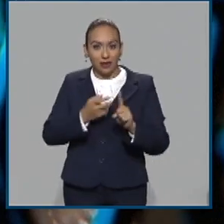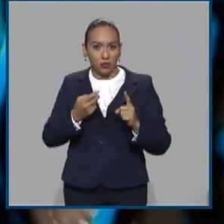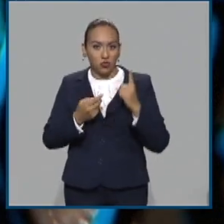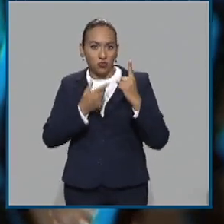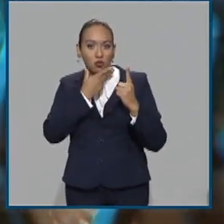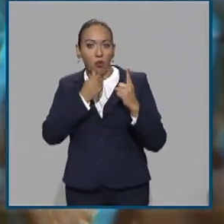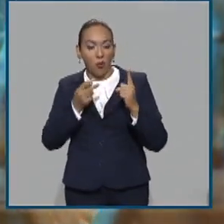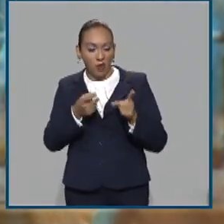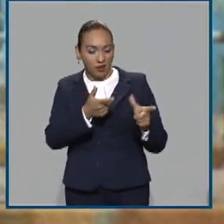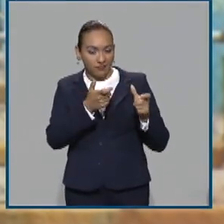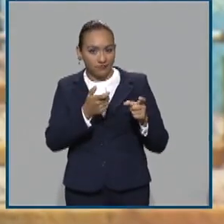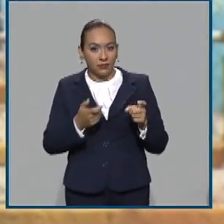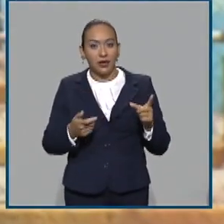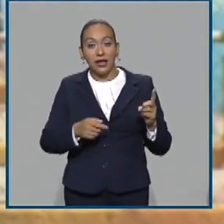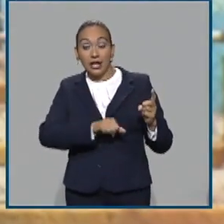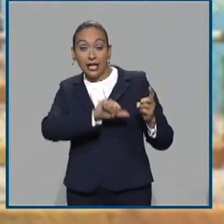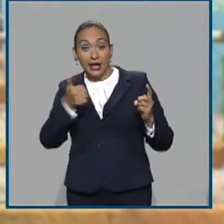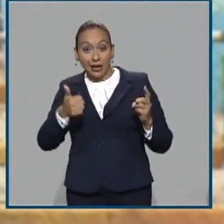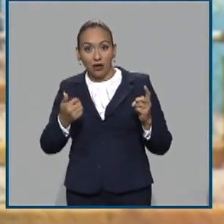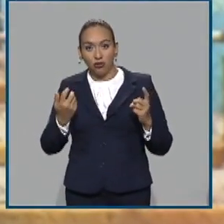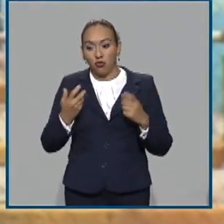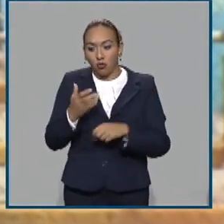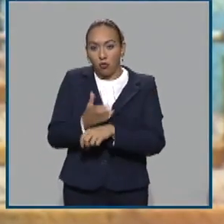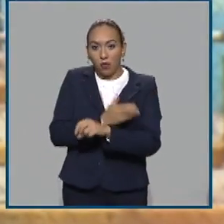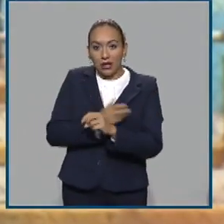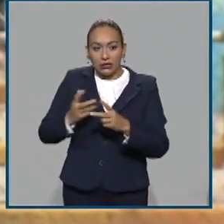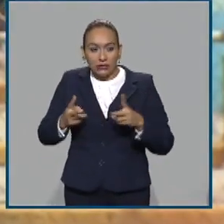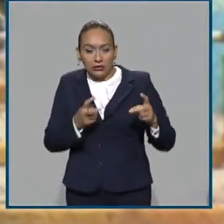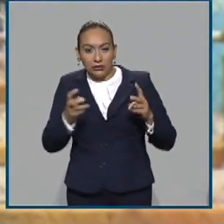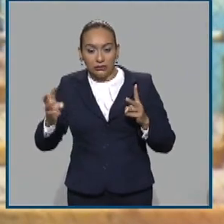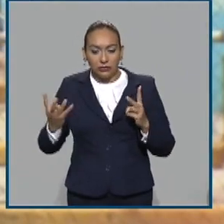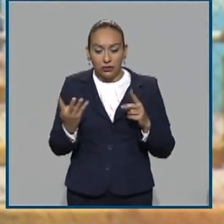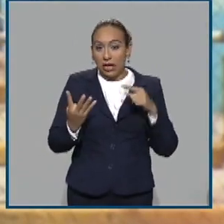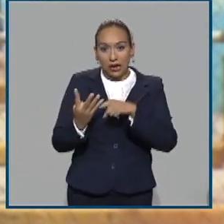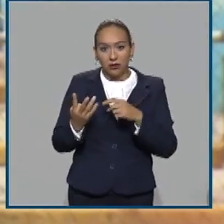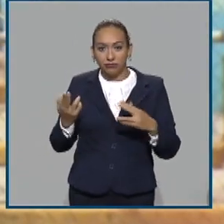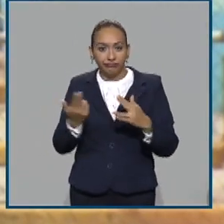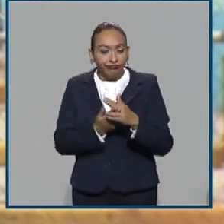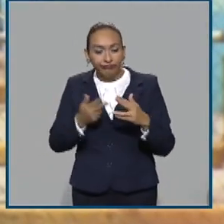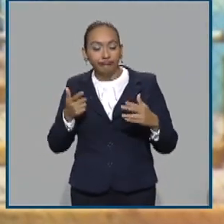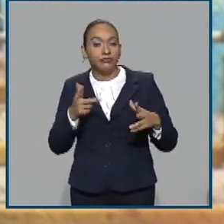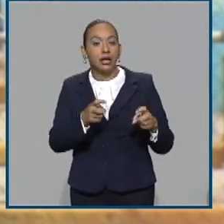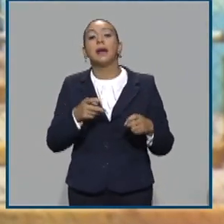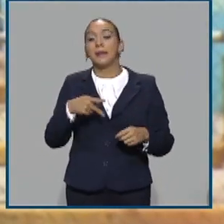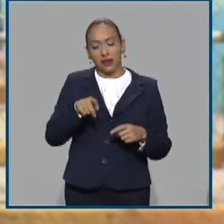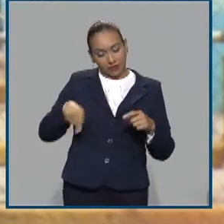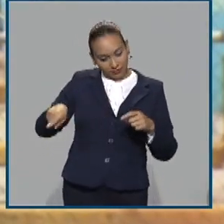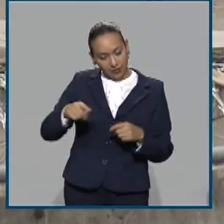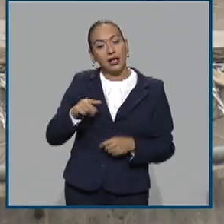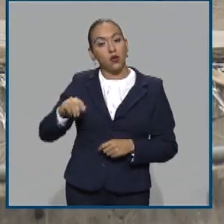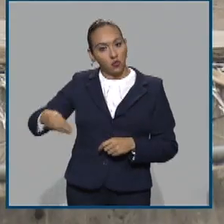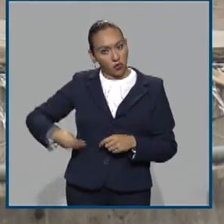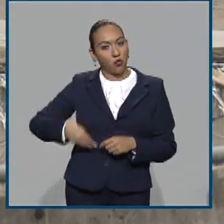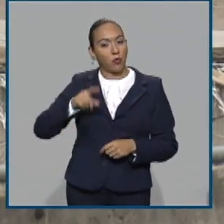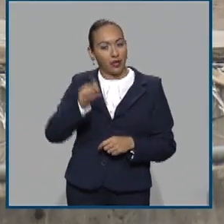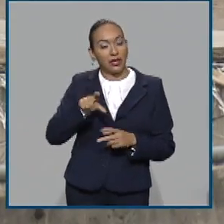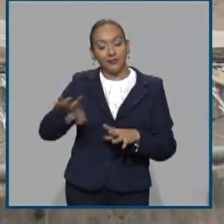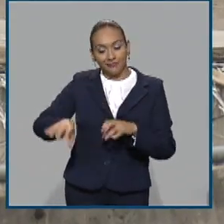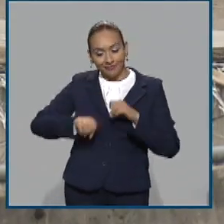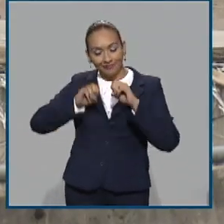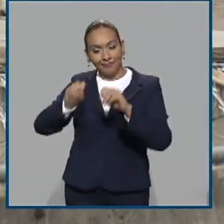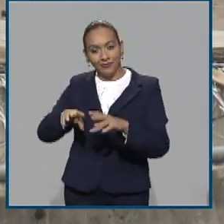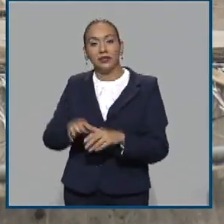que sus copartícipes privarían de la vida a la víctima, sí tenía pleno conocimiento de que quienes ejecutarían materialmente el